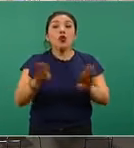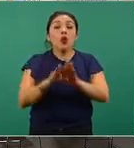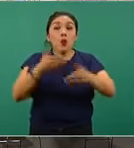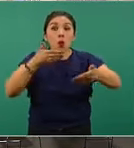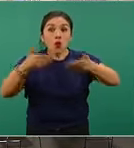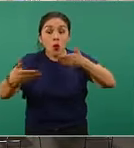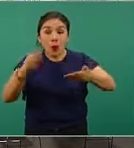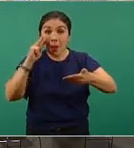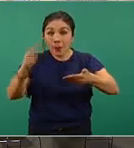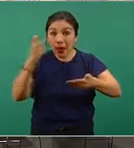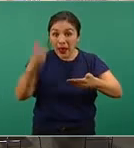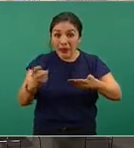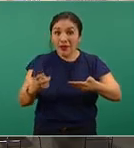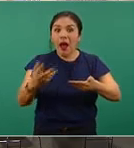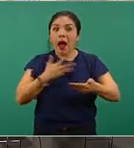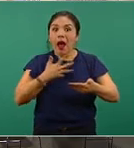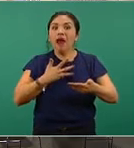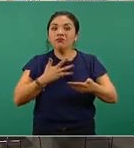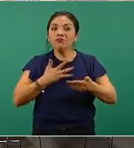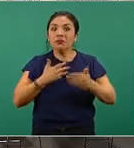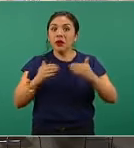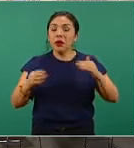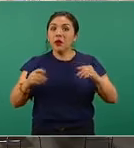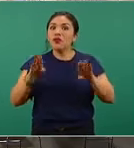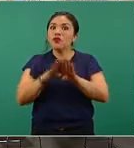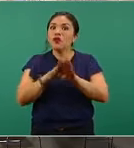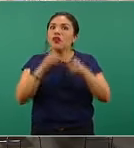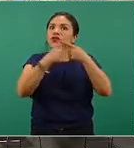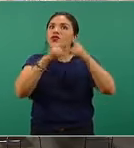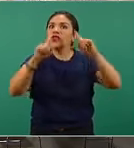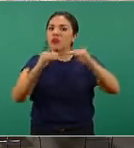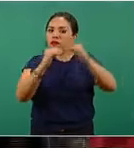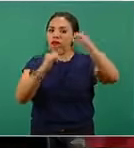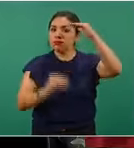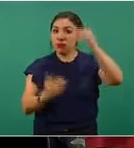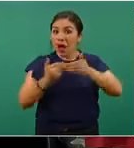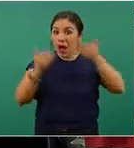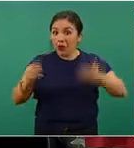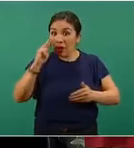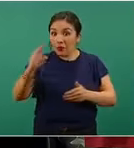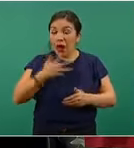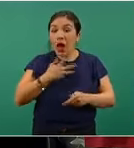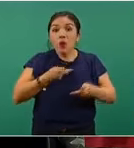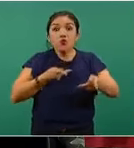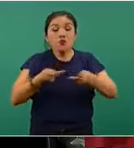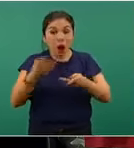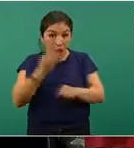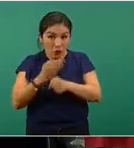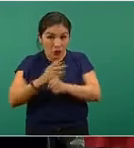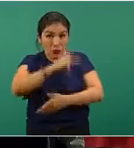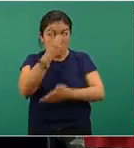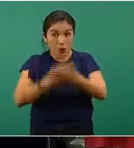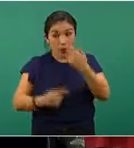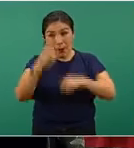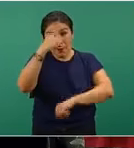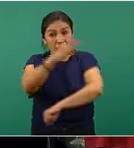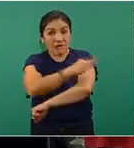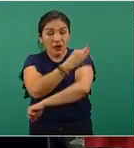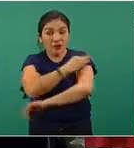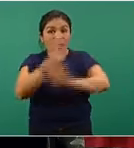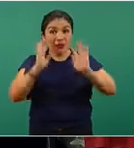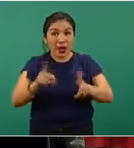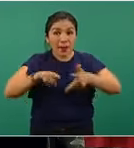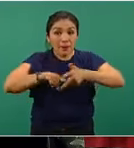esta brecha se está haciendo más grande porque tenemos un programa activo de vacunación. Lo que